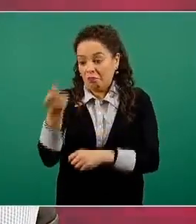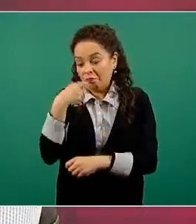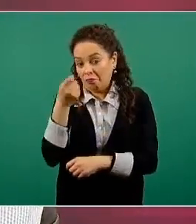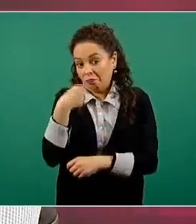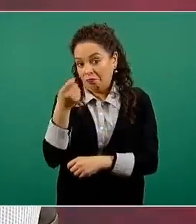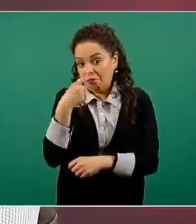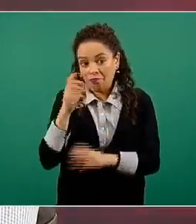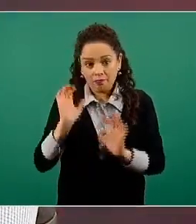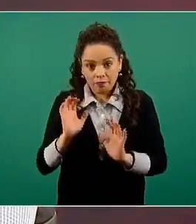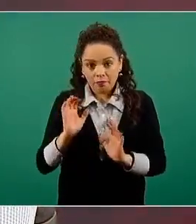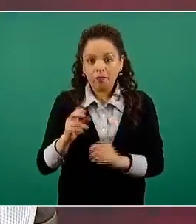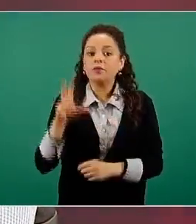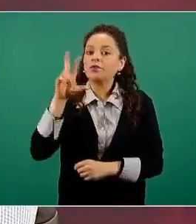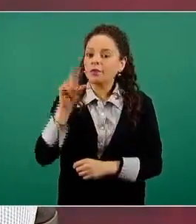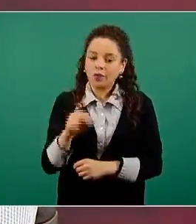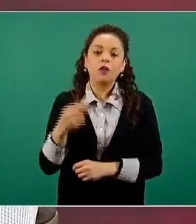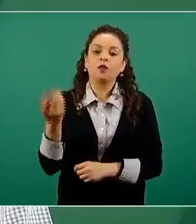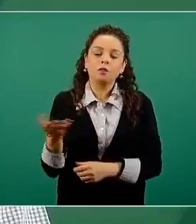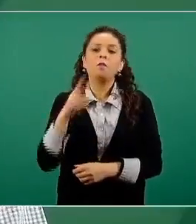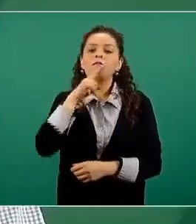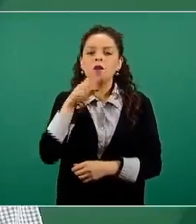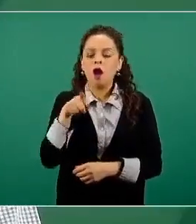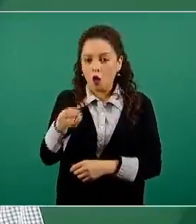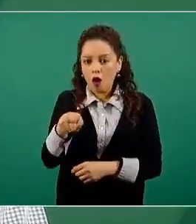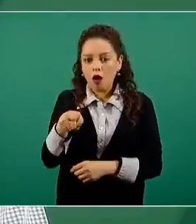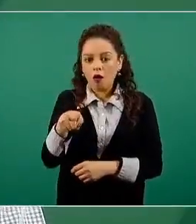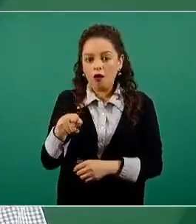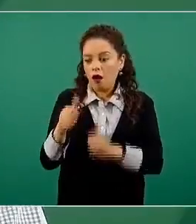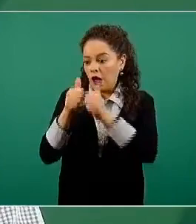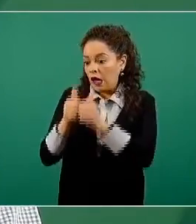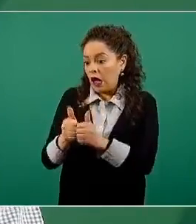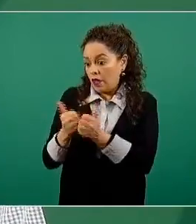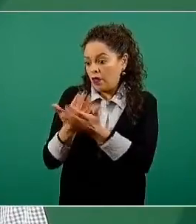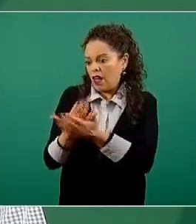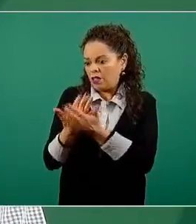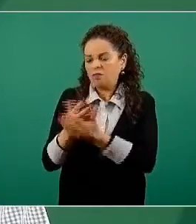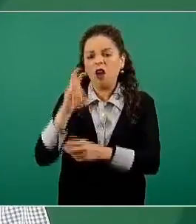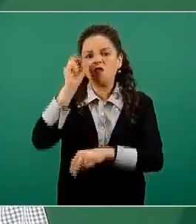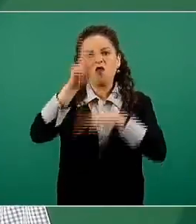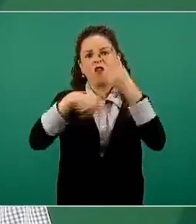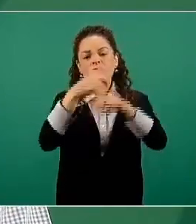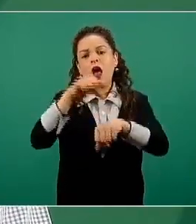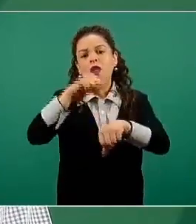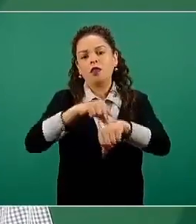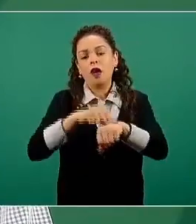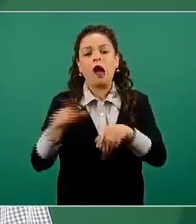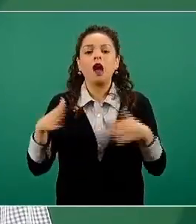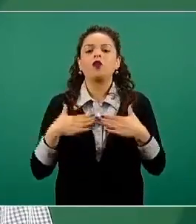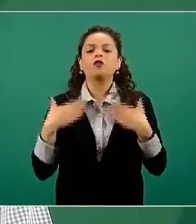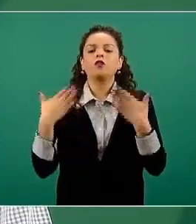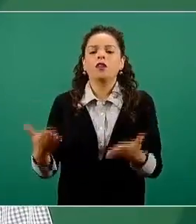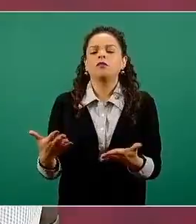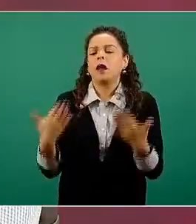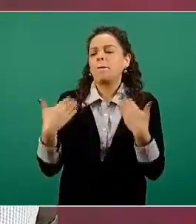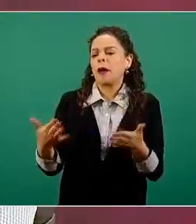Y en vez de demandar atención médica oportuna, estar confiando o estar esperanzado en que un tratamiento realmente es el